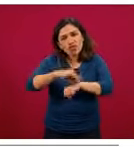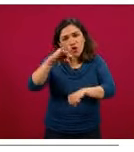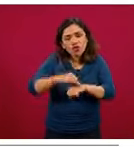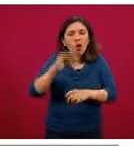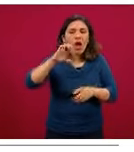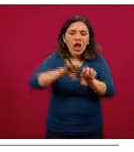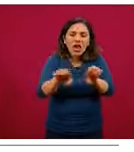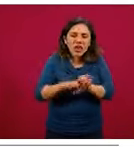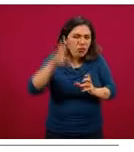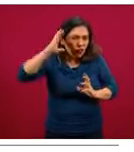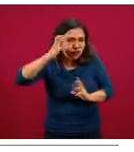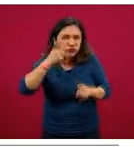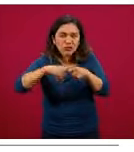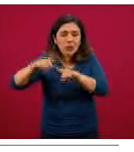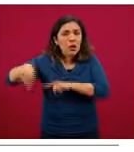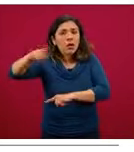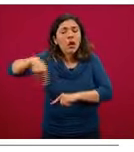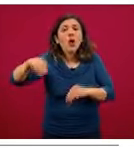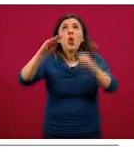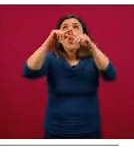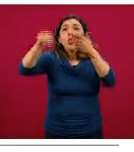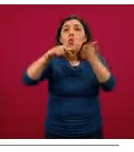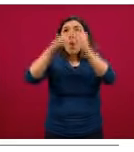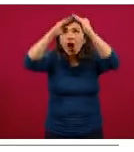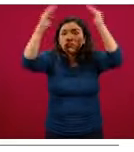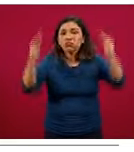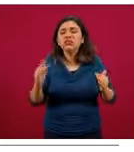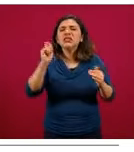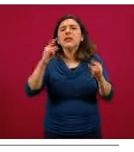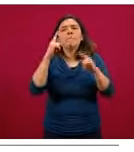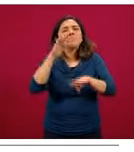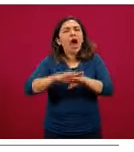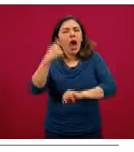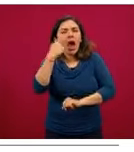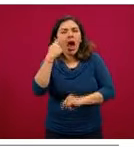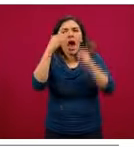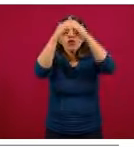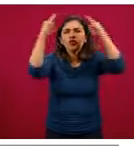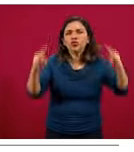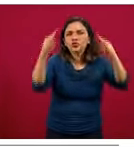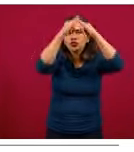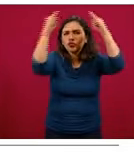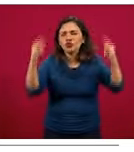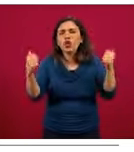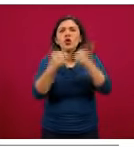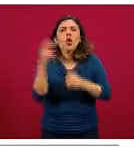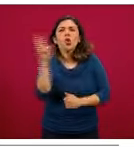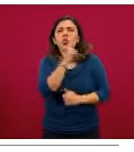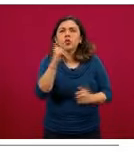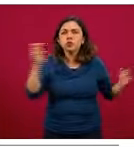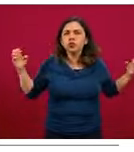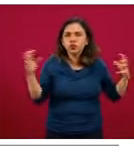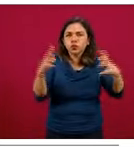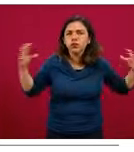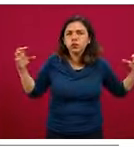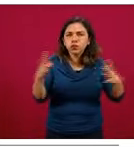estructura física que se caracteriza por carpas o equivalente con sistema de aire y